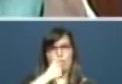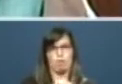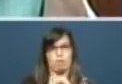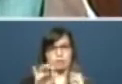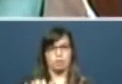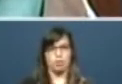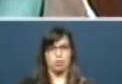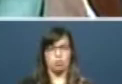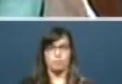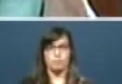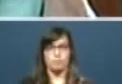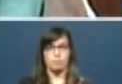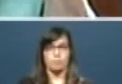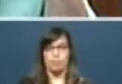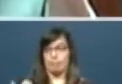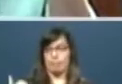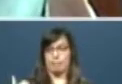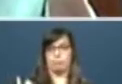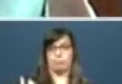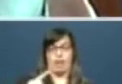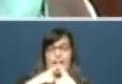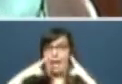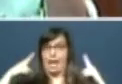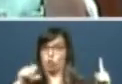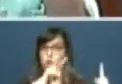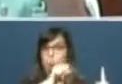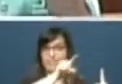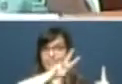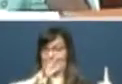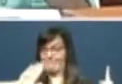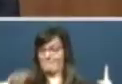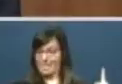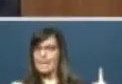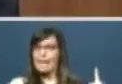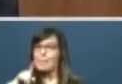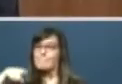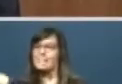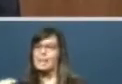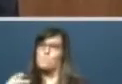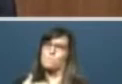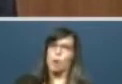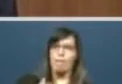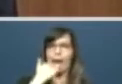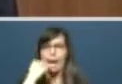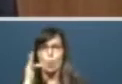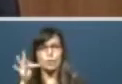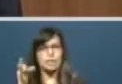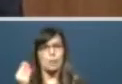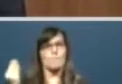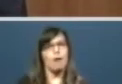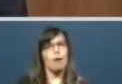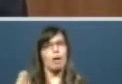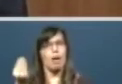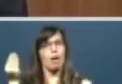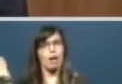que solo en los últimos meses de 2013 pudo ya recuperar tímidas cifras positivas una tendencia